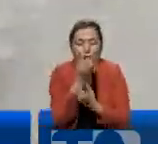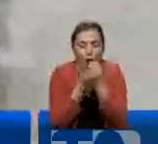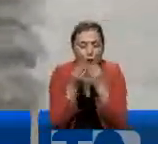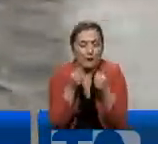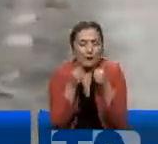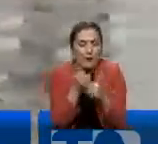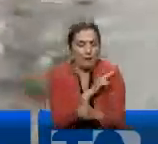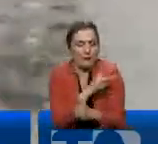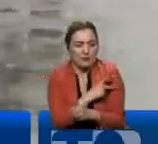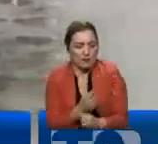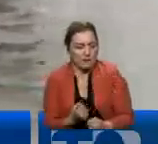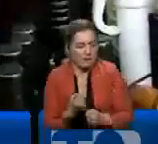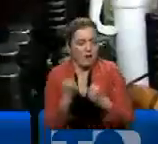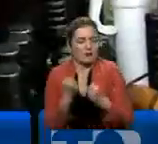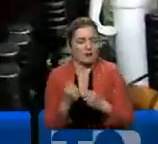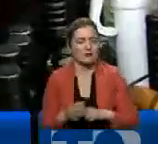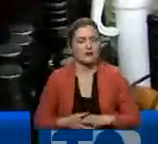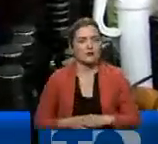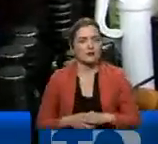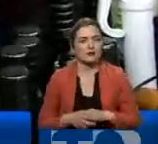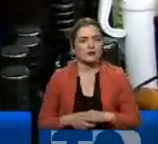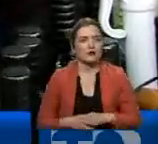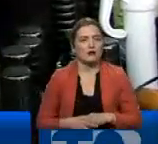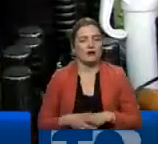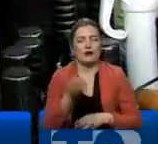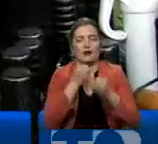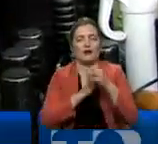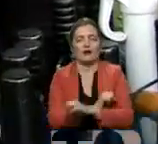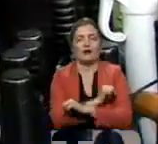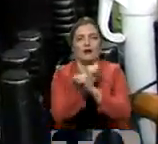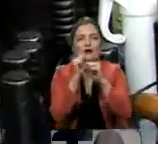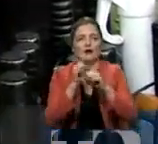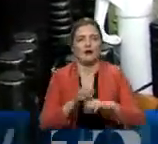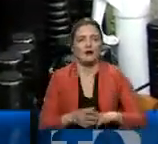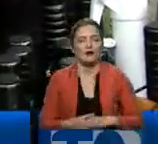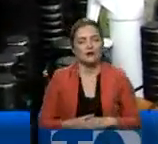bien para que suban las defensas. Hay que comer todas las mañanas, chapo.